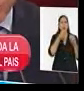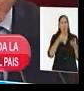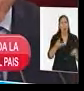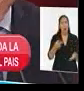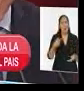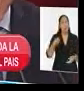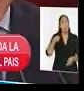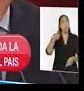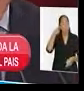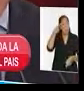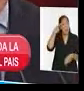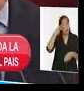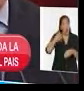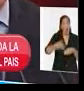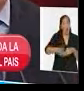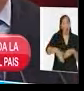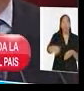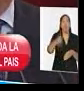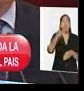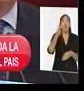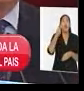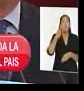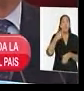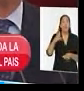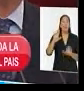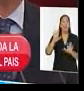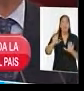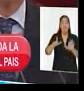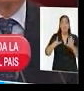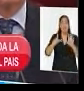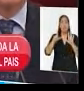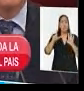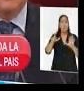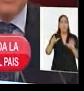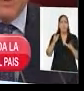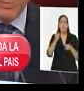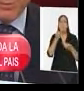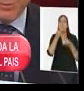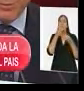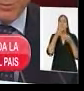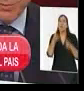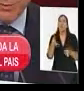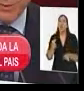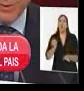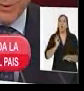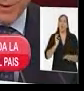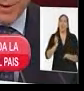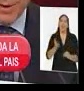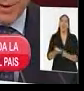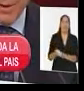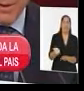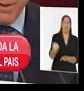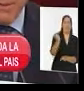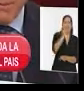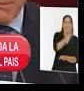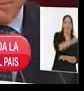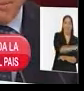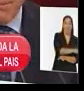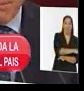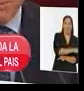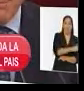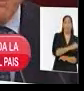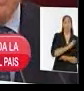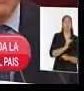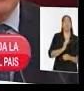que pierda o gane nada cambie. Me parece que lo dijo incluso la gobernadora Vidal. Ella dijo, y no pasa nada si perdemos las elecciones. La verdad es